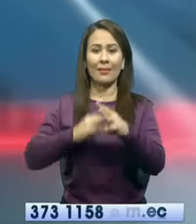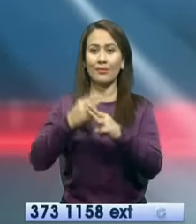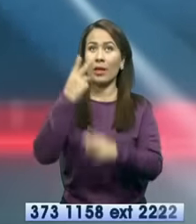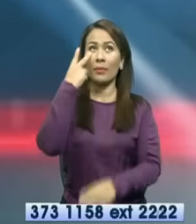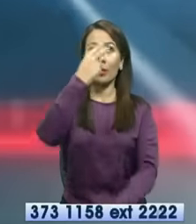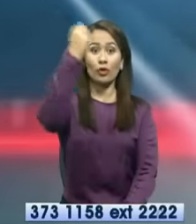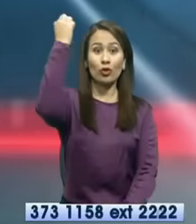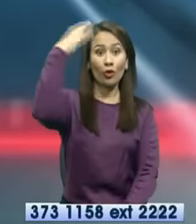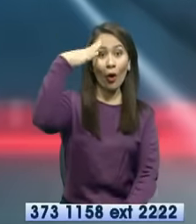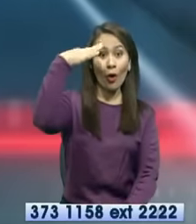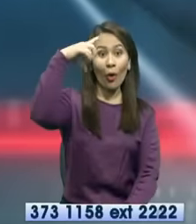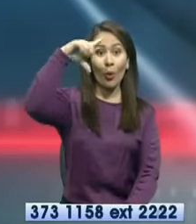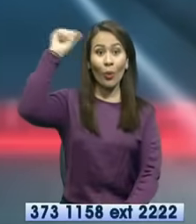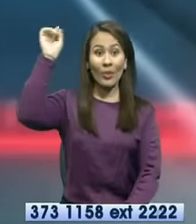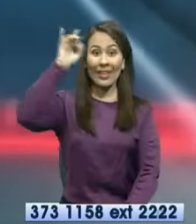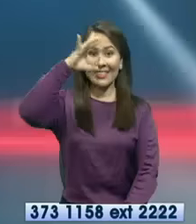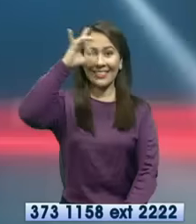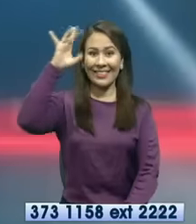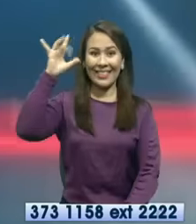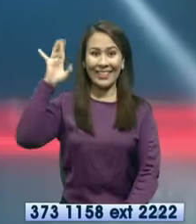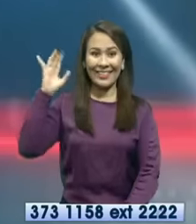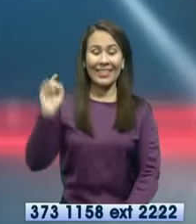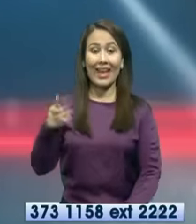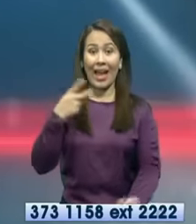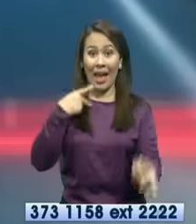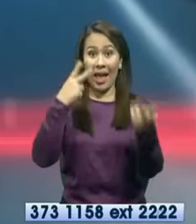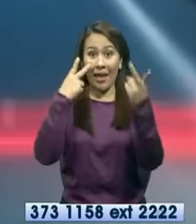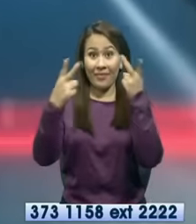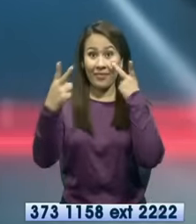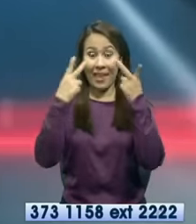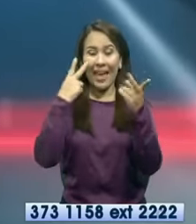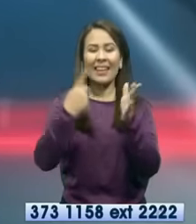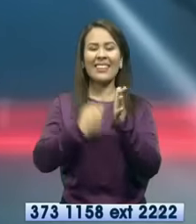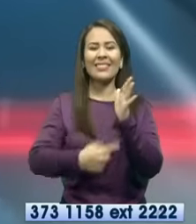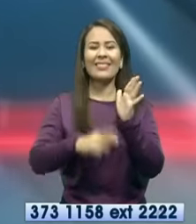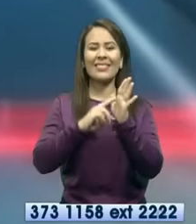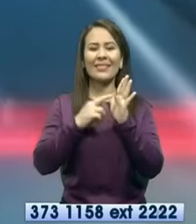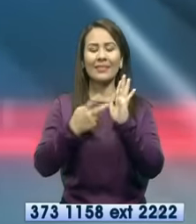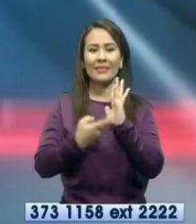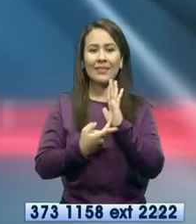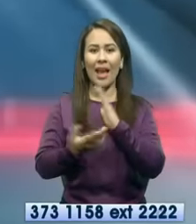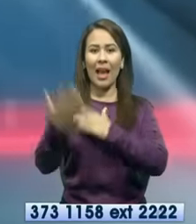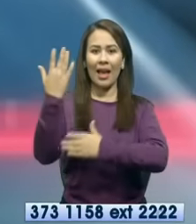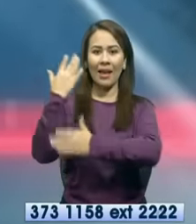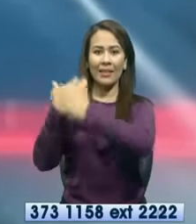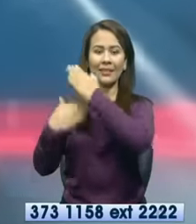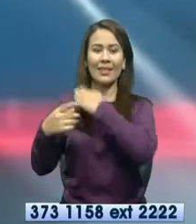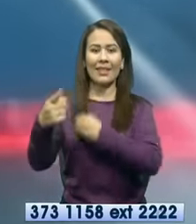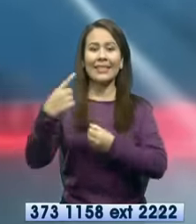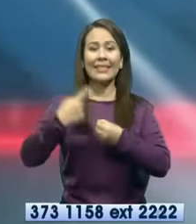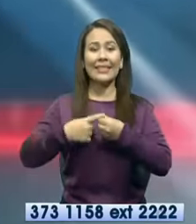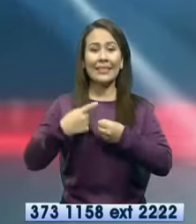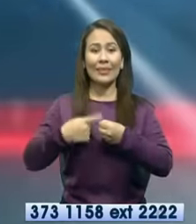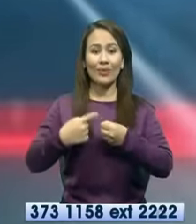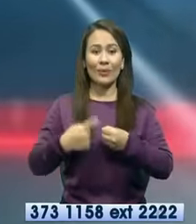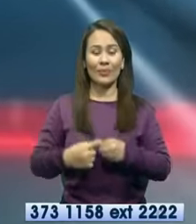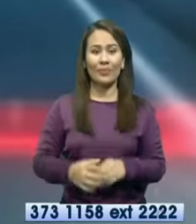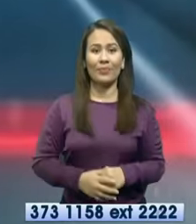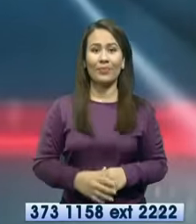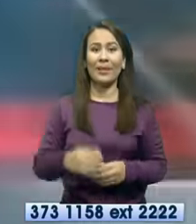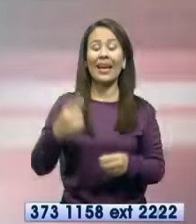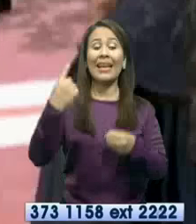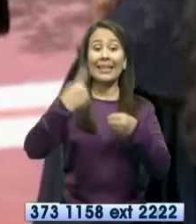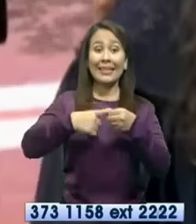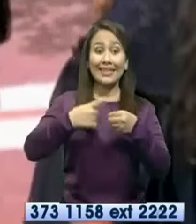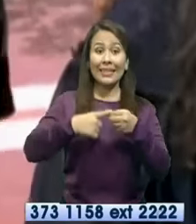y las estrellas. Esta cultura está representando lo que fue antiguamente el Quito, Qui, centro,